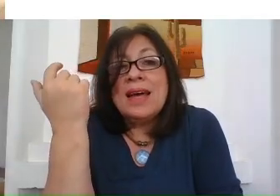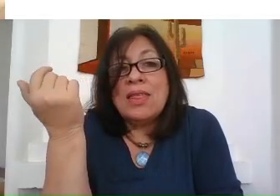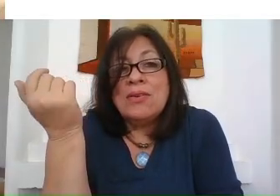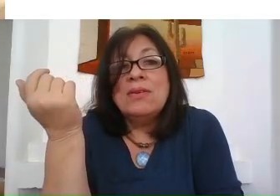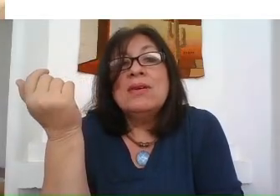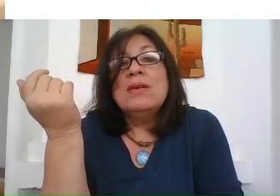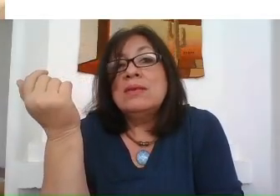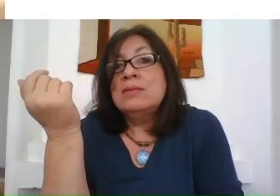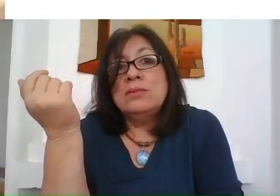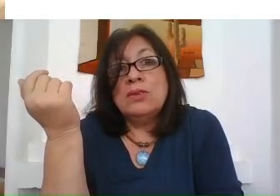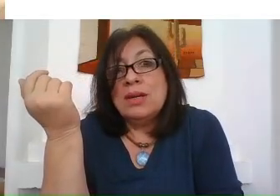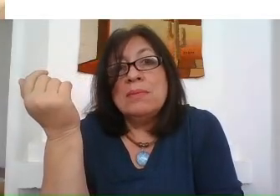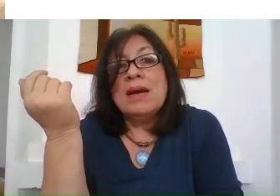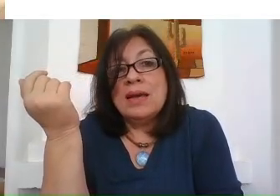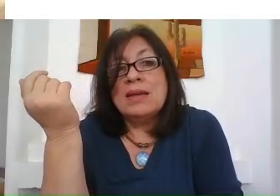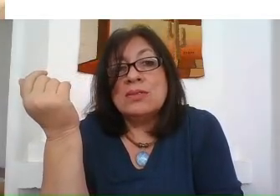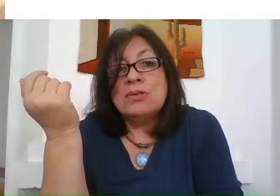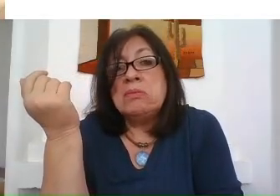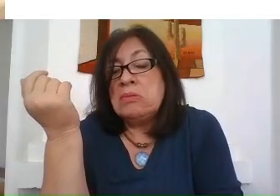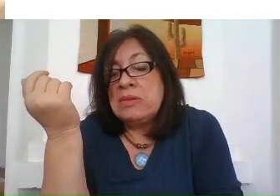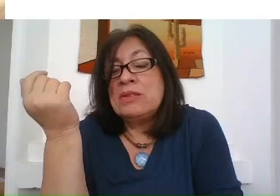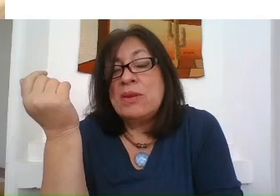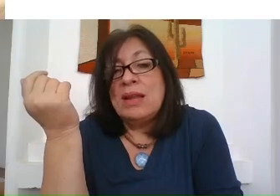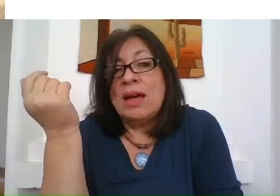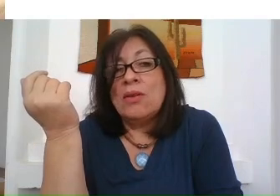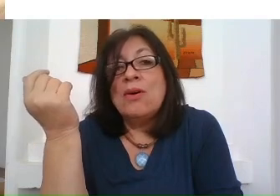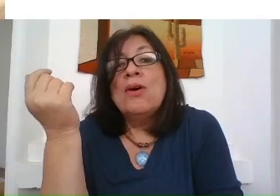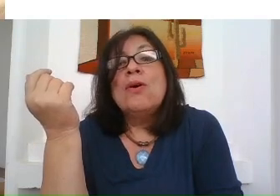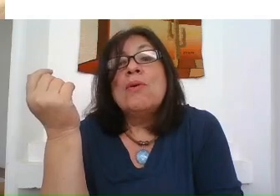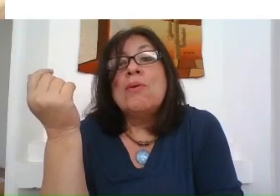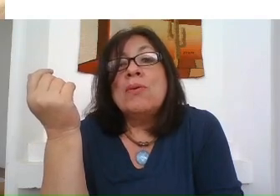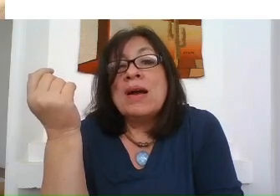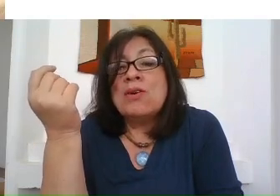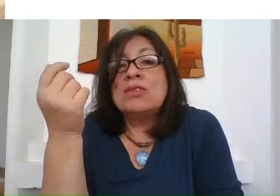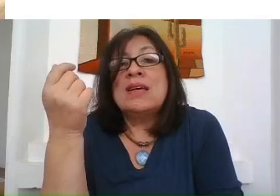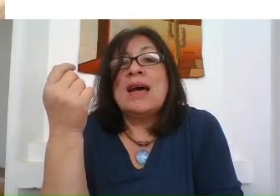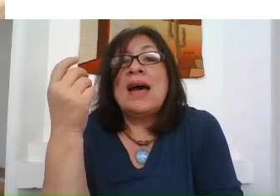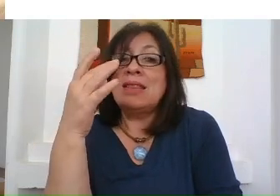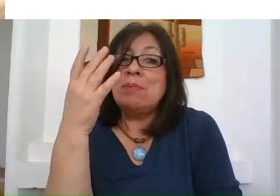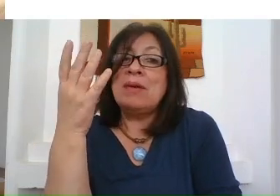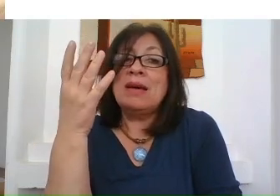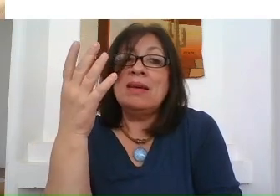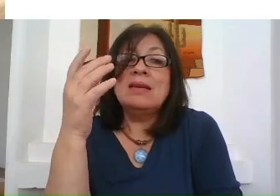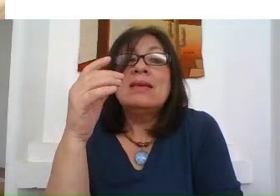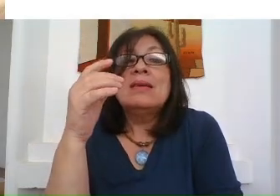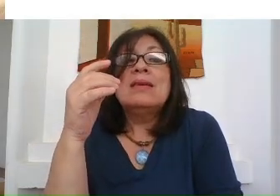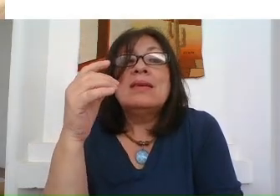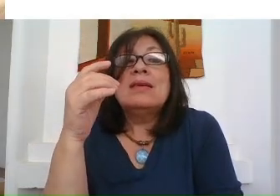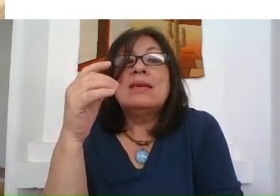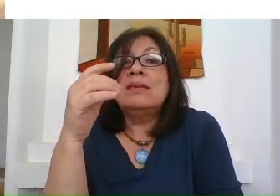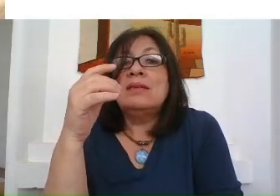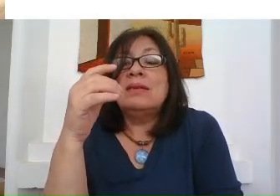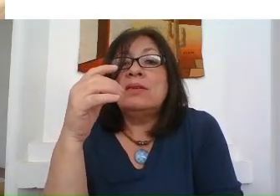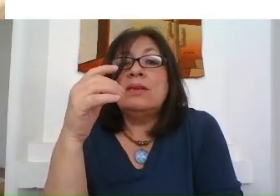hecho aislado, no es más que eso, un hecho aislado. Una cosa atípica